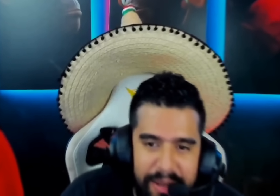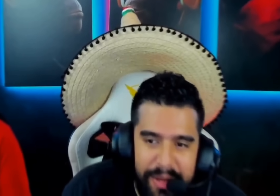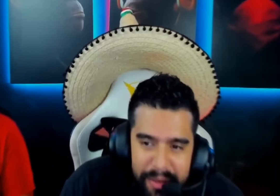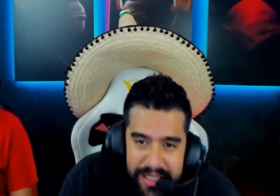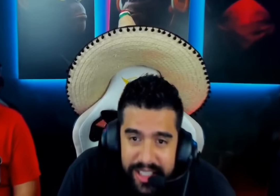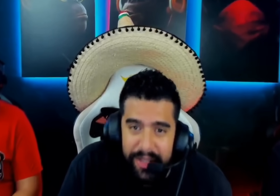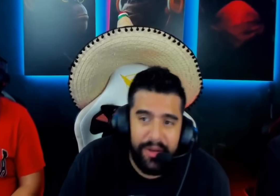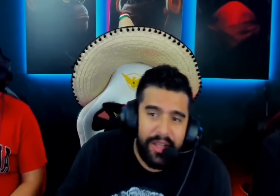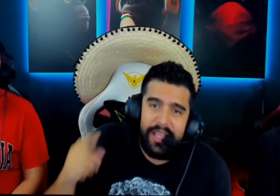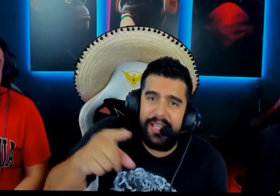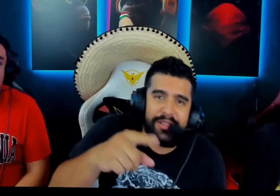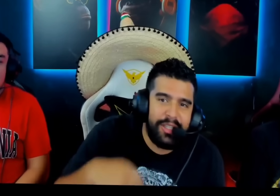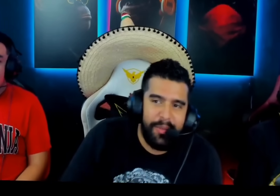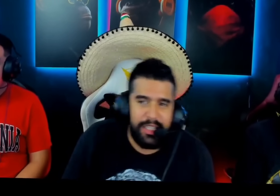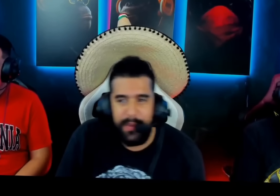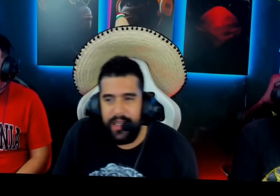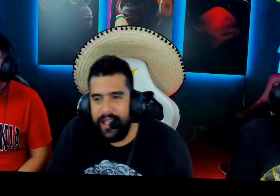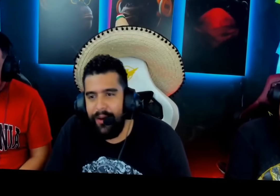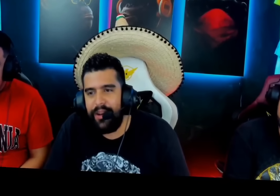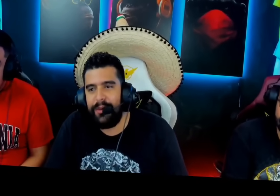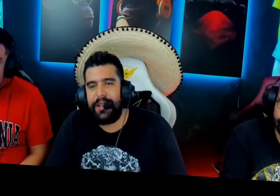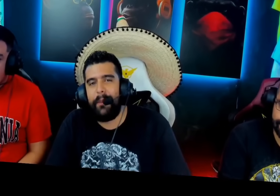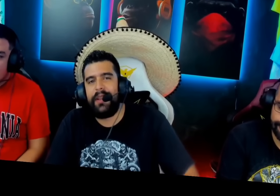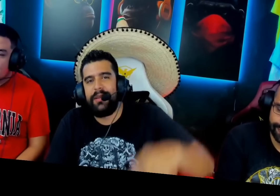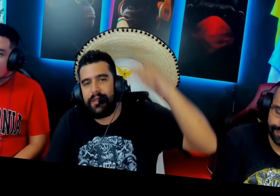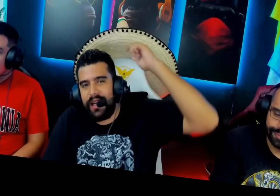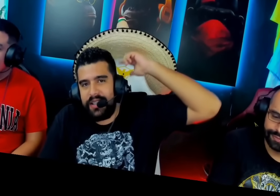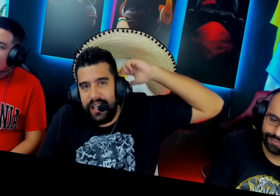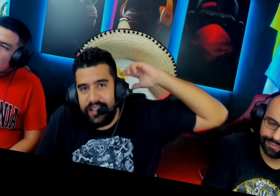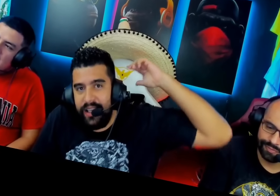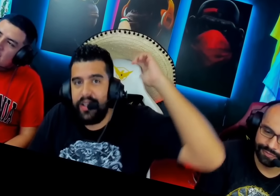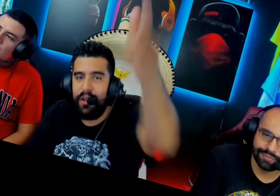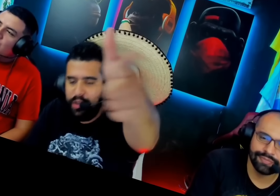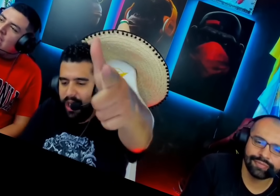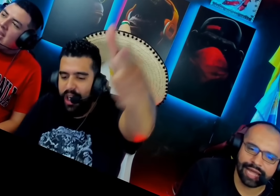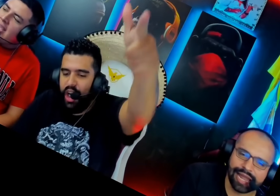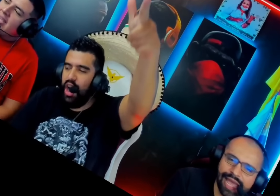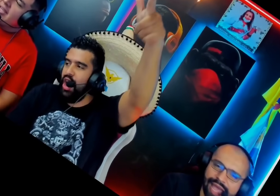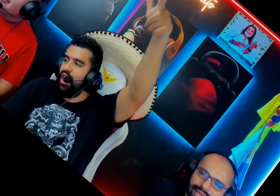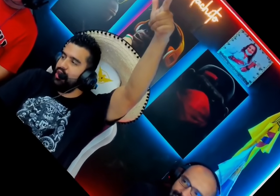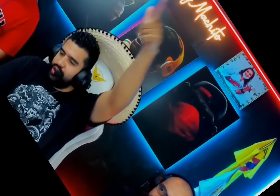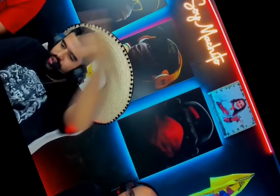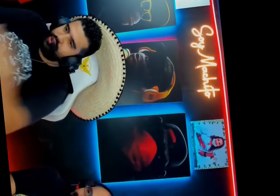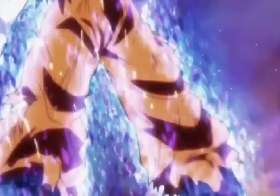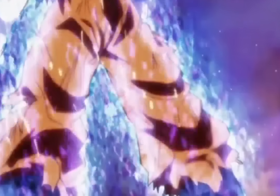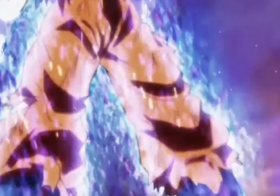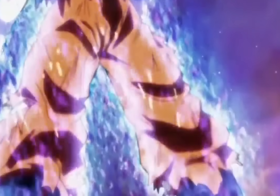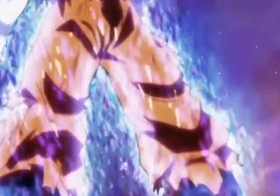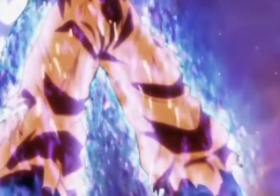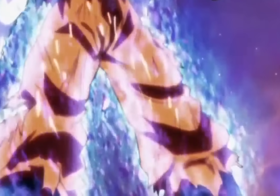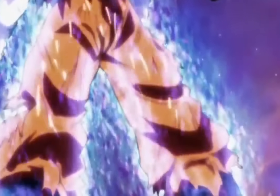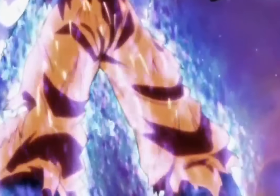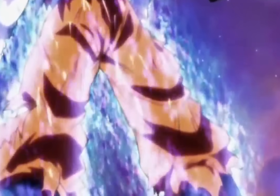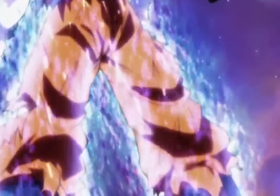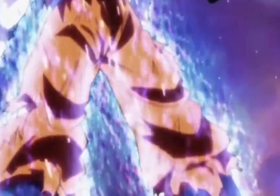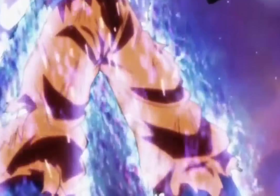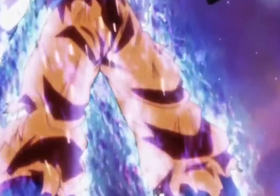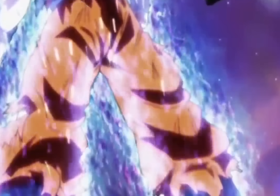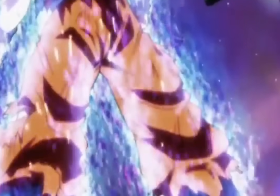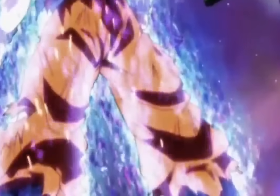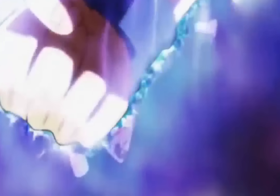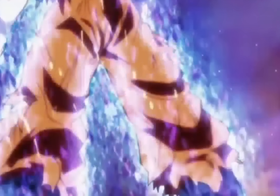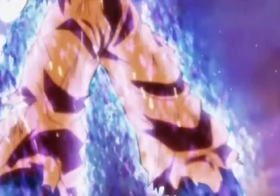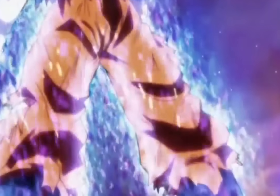Así que un abracito y no siendo más por el día de hoy, como siempre decimos, gracias totales. Si no se suscriben